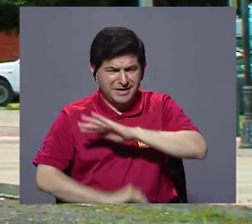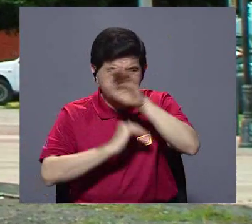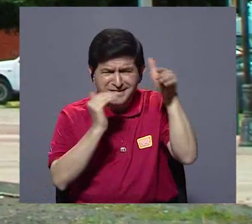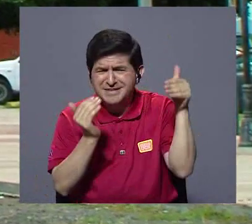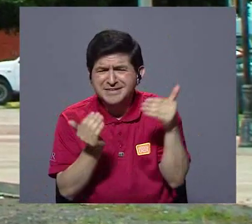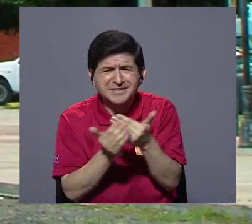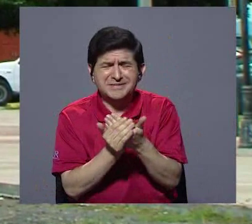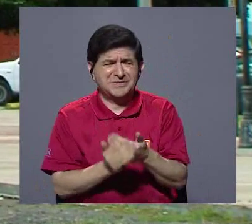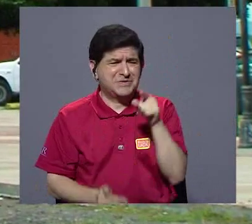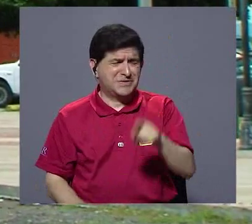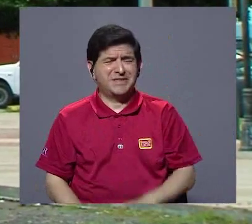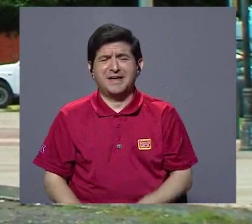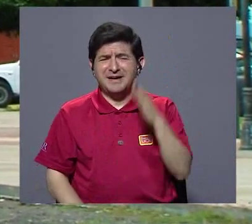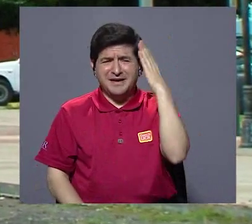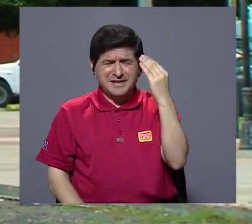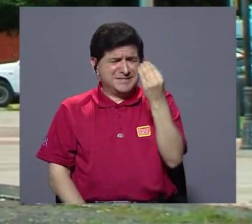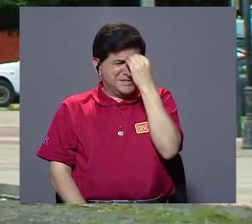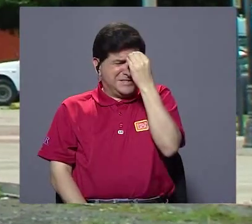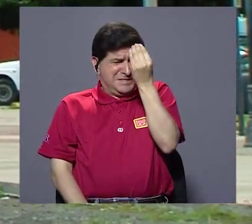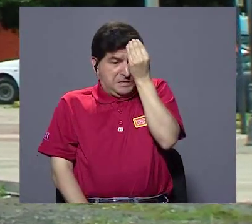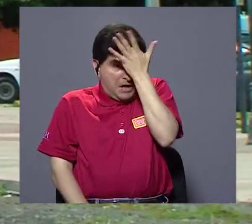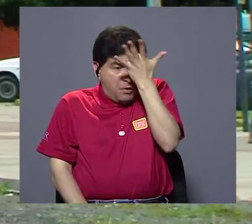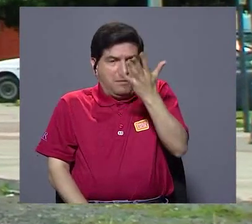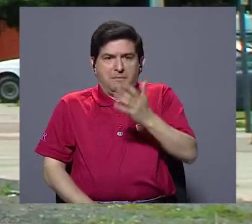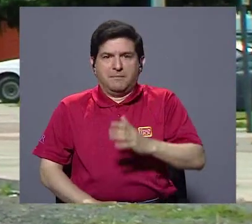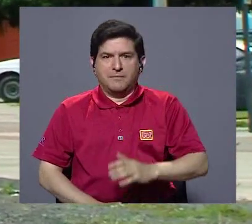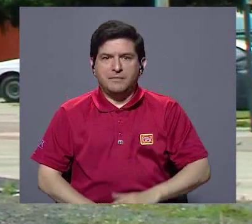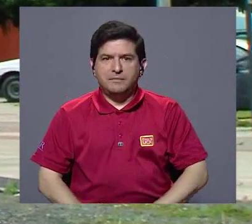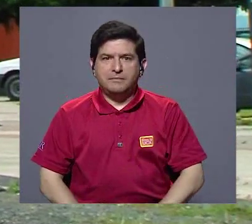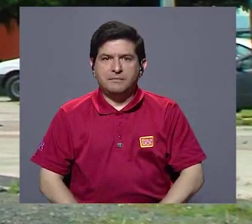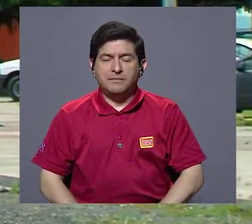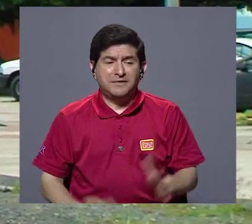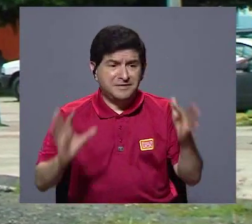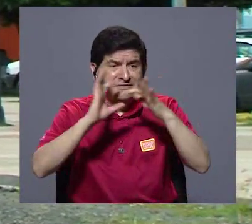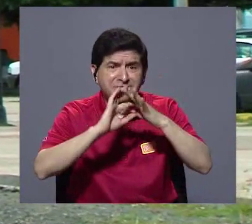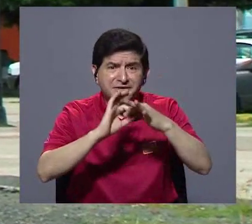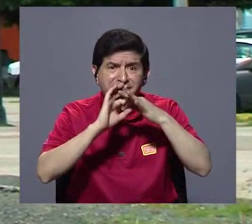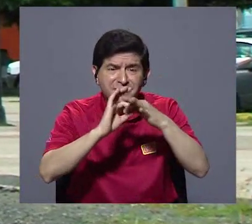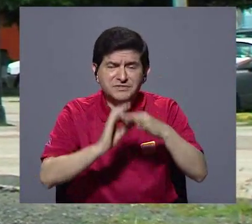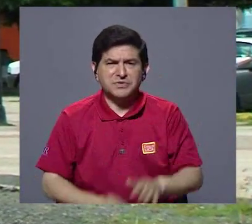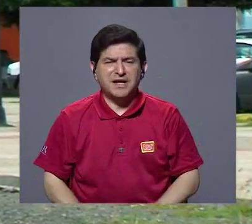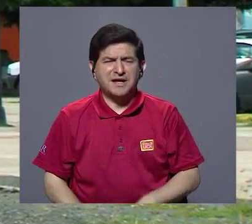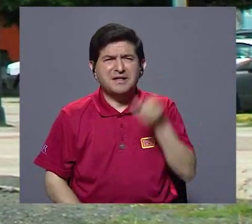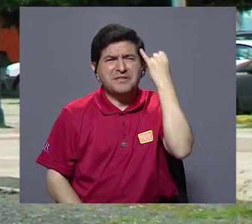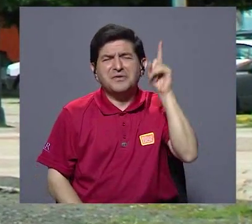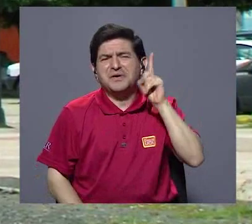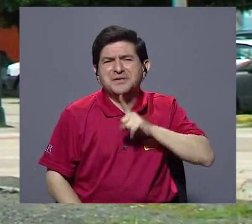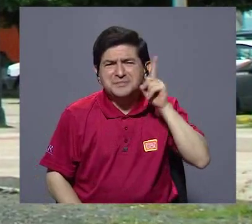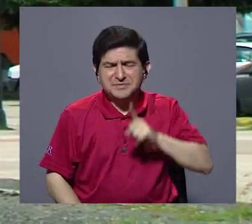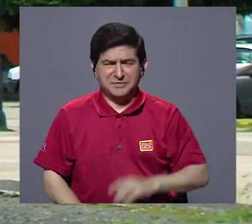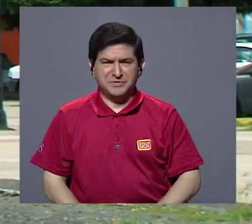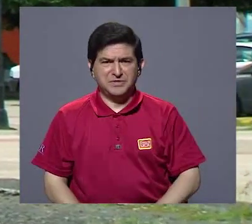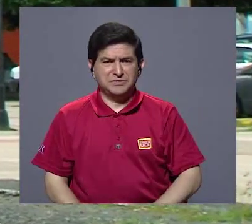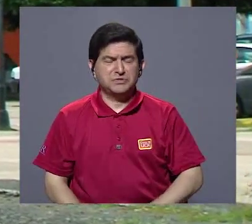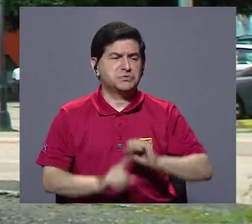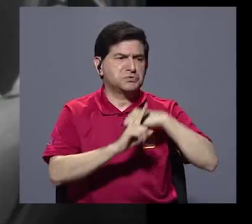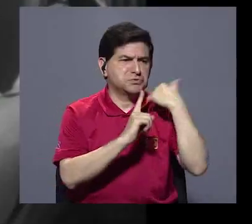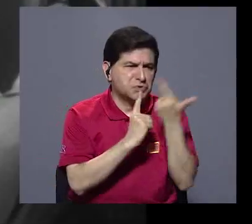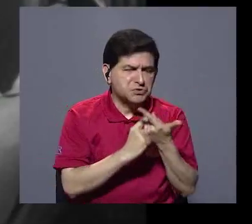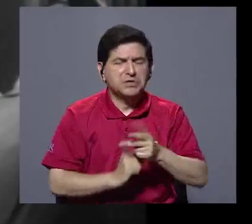de lado toda esa vivencia tan traumática en relación a los